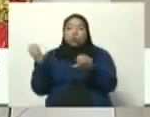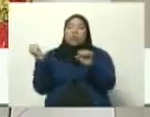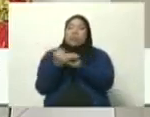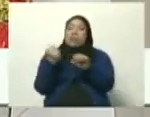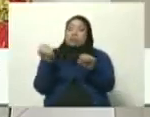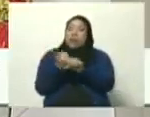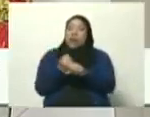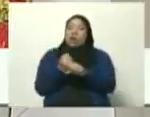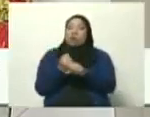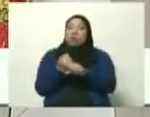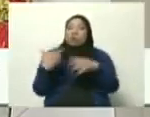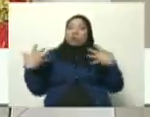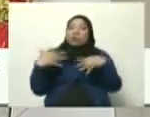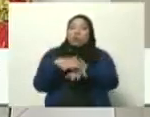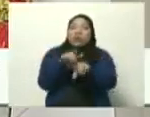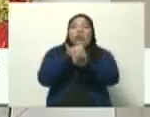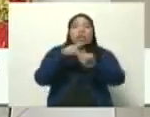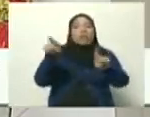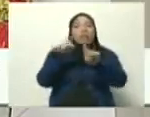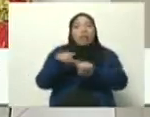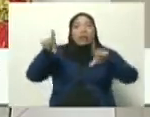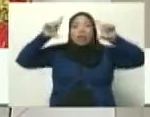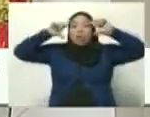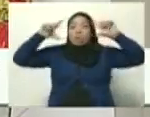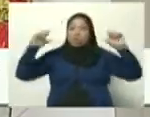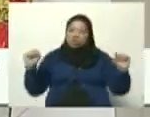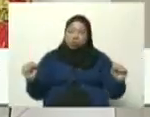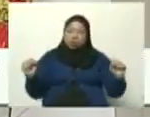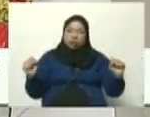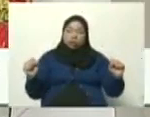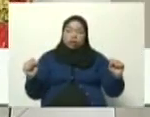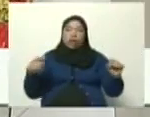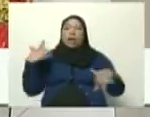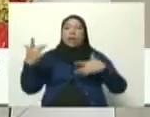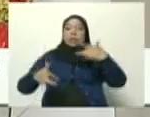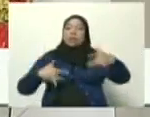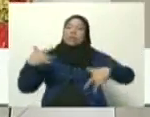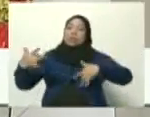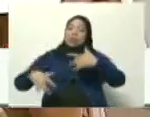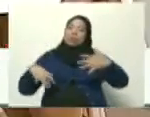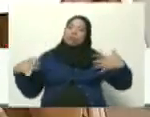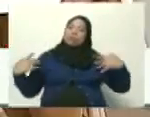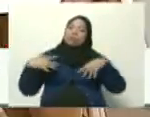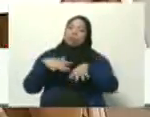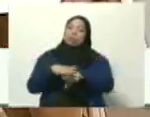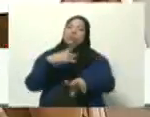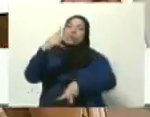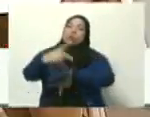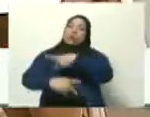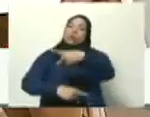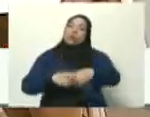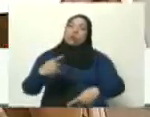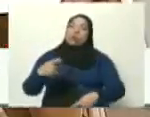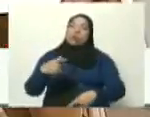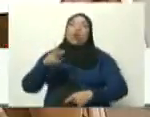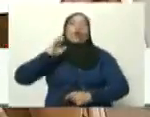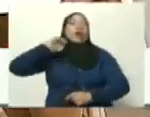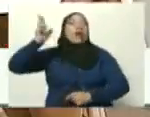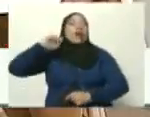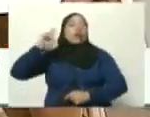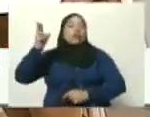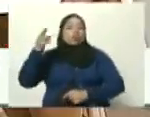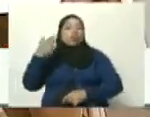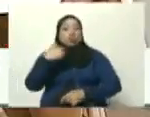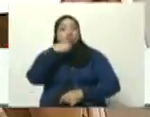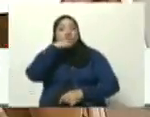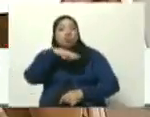trabajo multidisciplinario que, entre otras de sus actividades, ha hecho la producción de una radionovela, Manuela más Bolívar